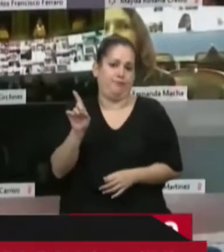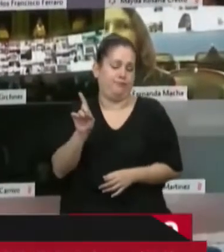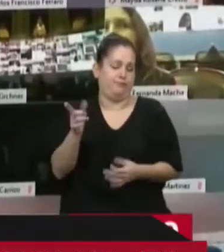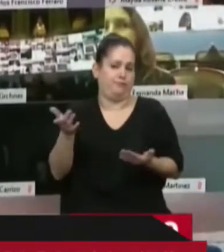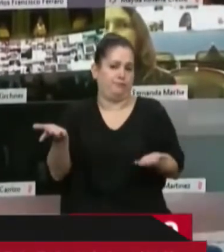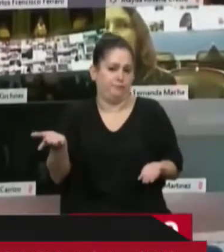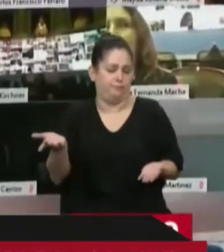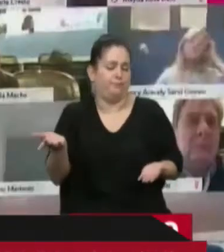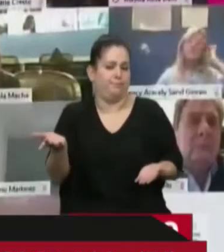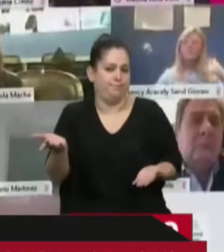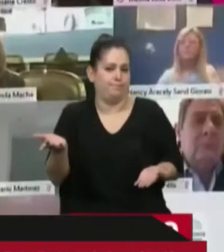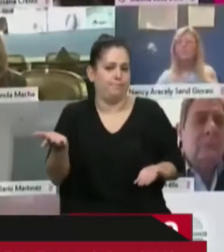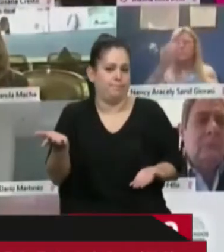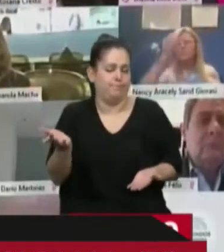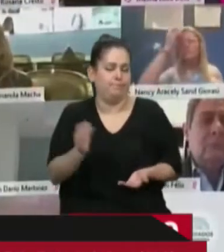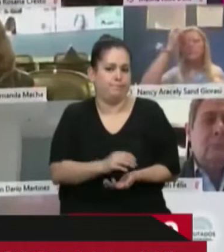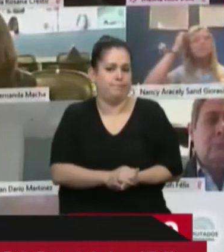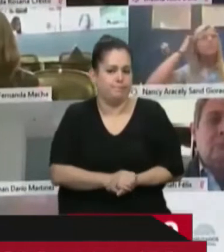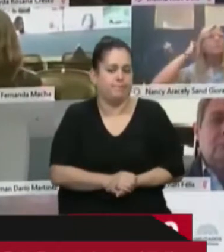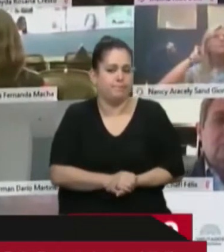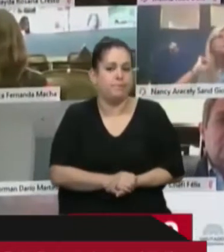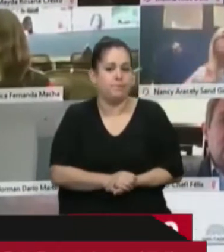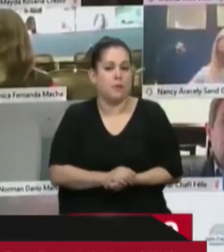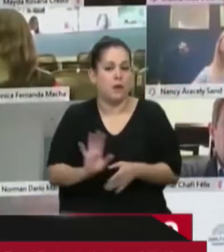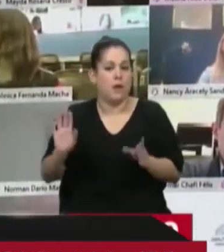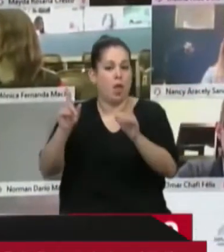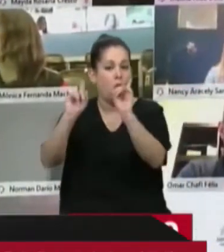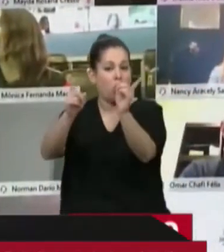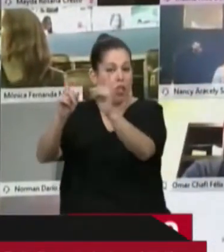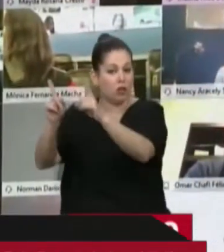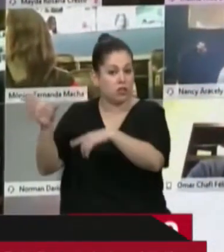marco, por ejemplo, de esta pandemia en situaciones excepcionales?